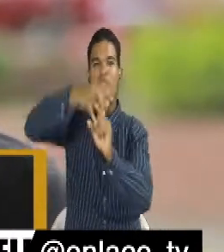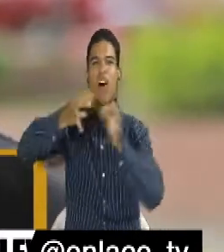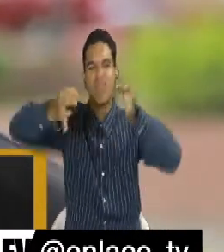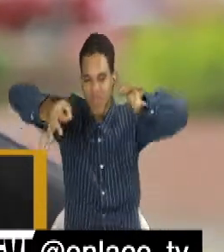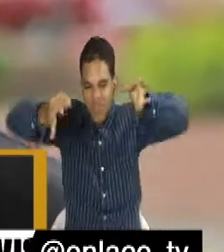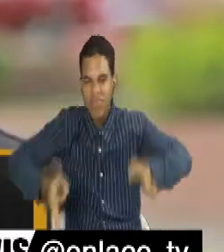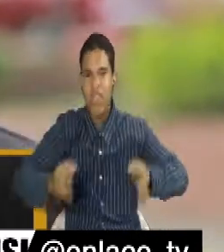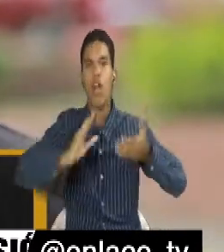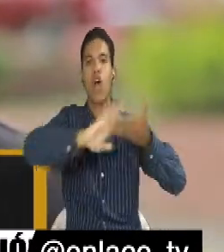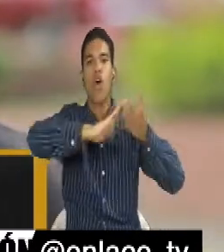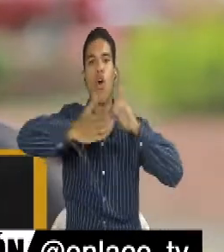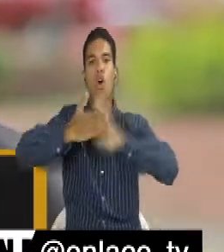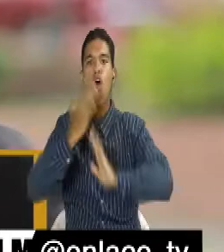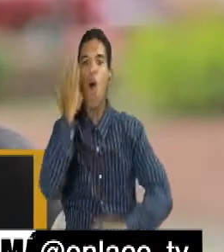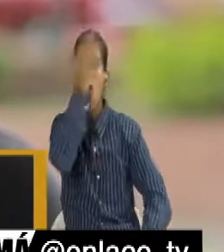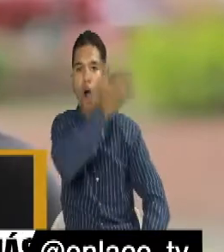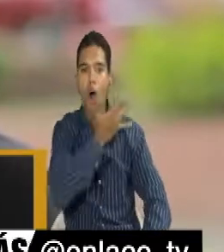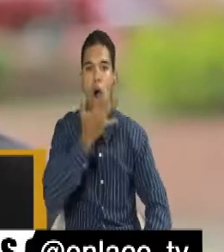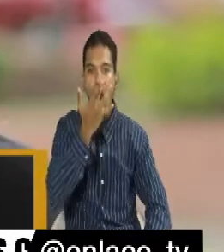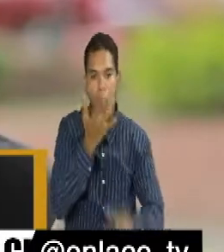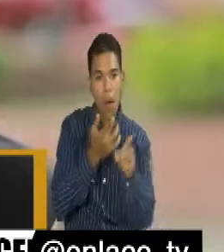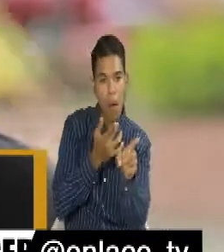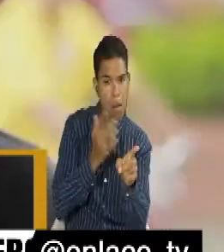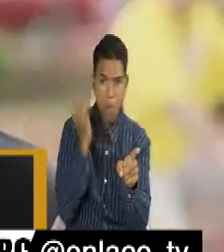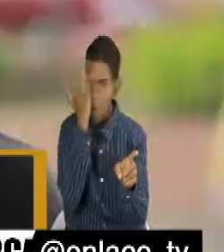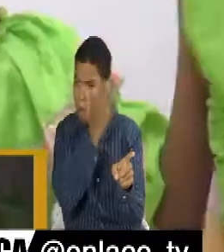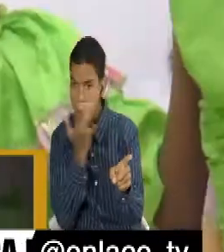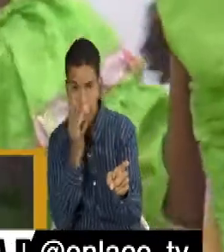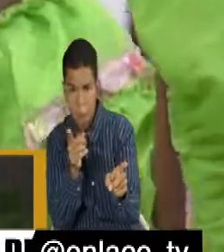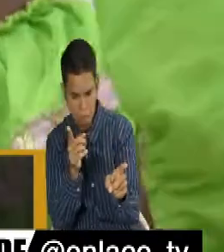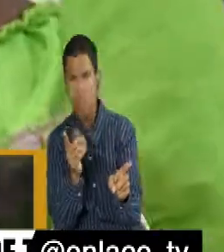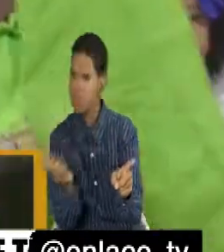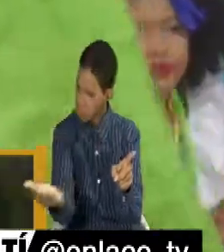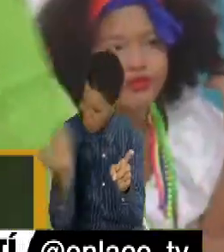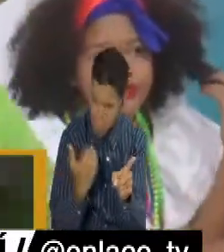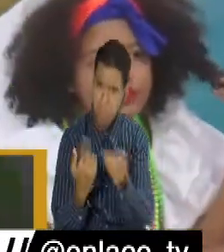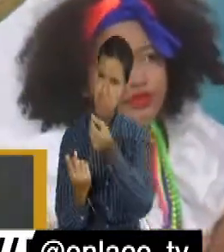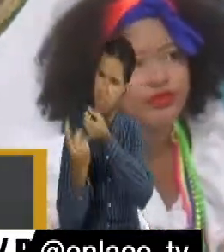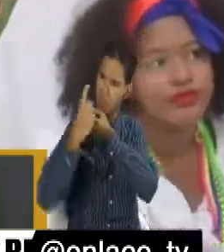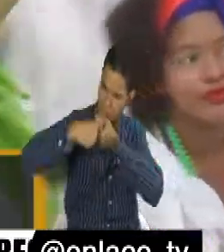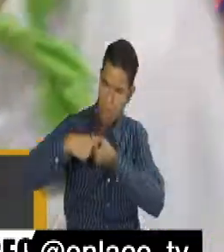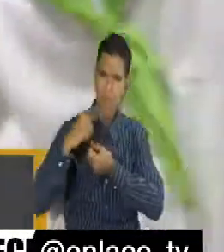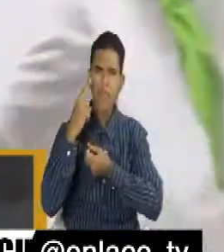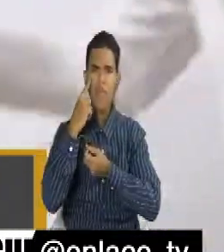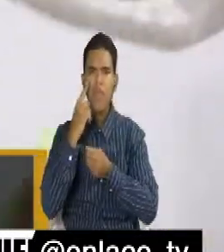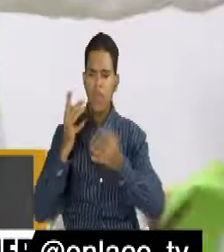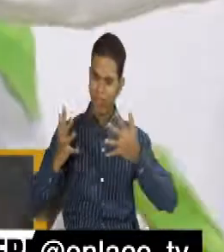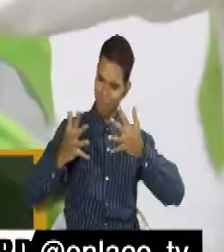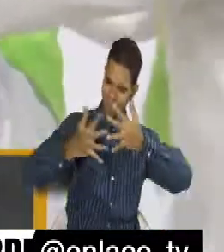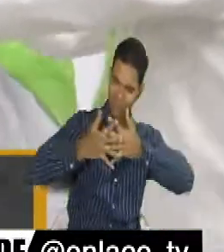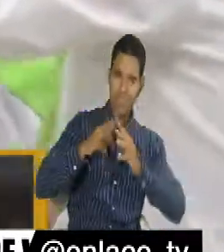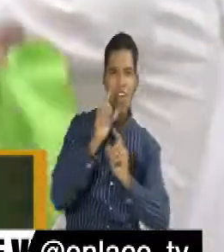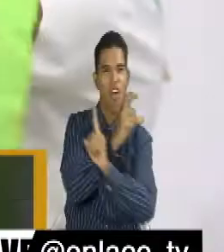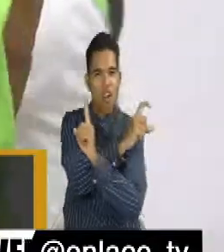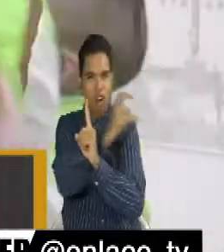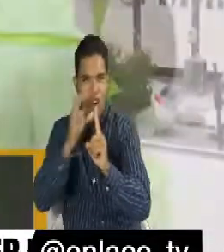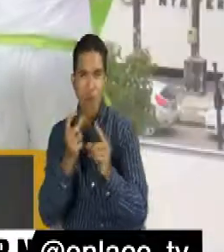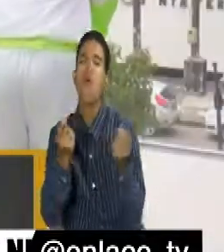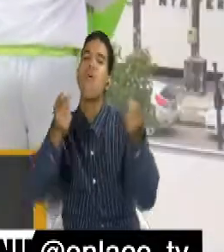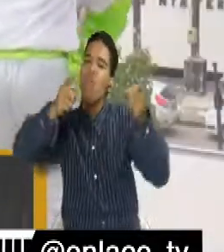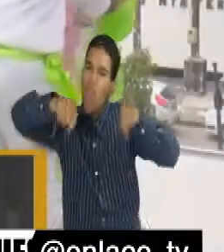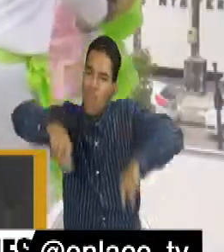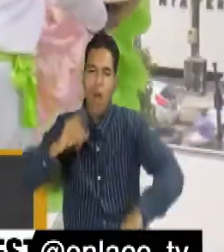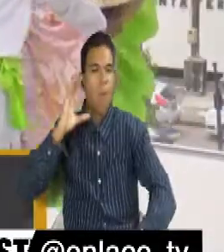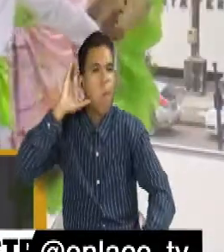comunidad afro y no afro se vincule a este evento. No solamente la parte cultural, sino también vamos a tener la